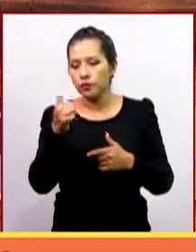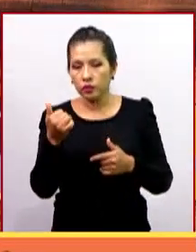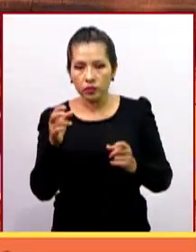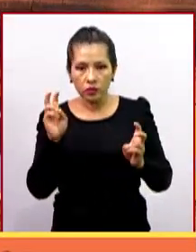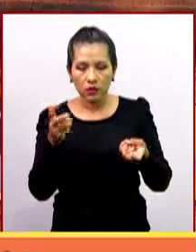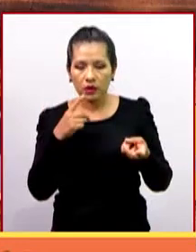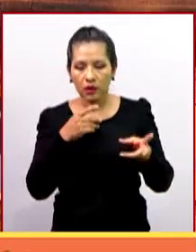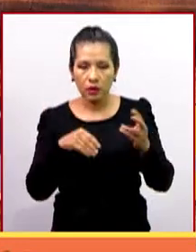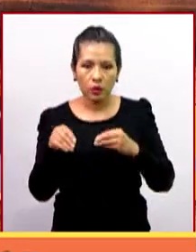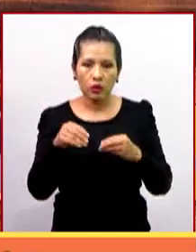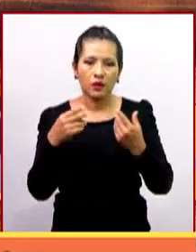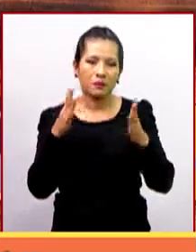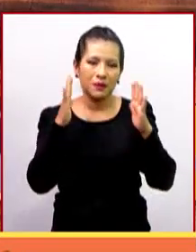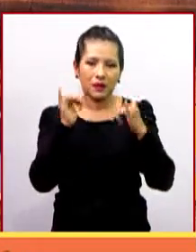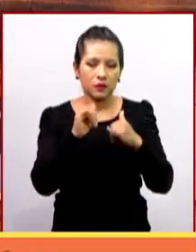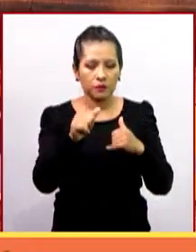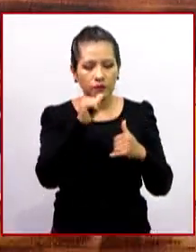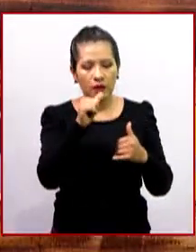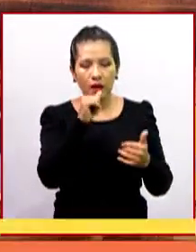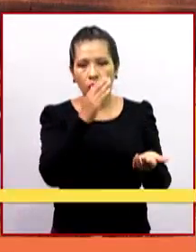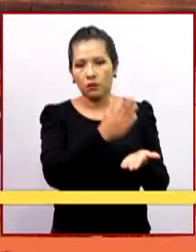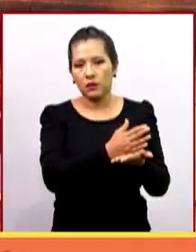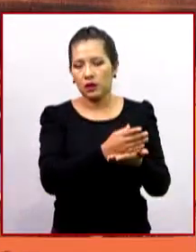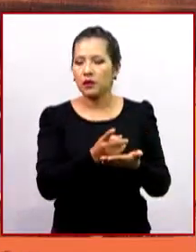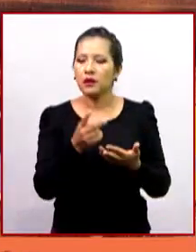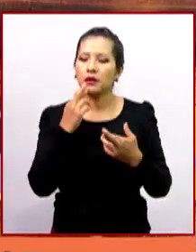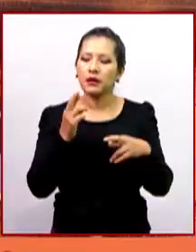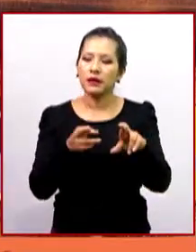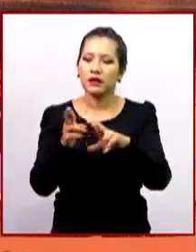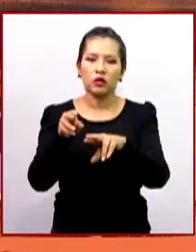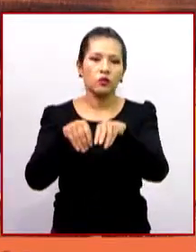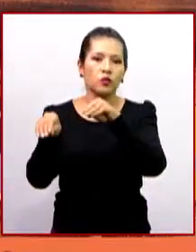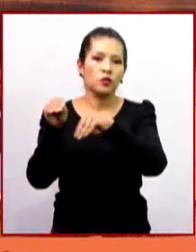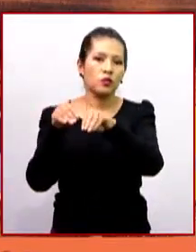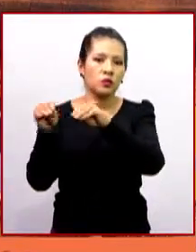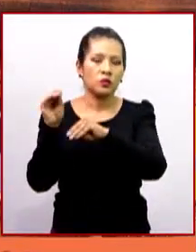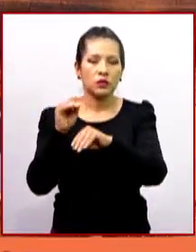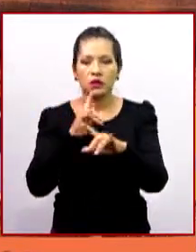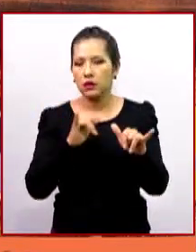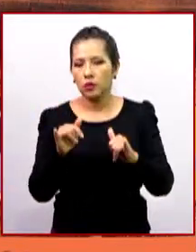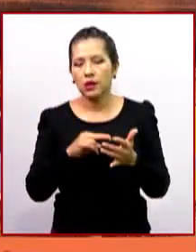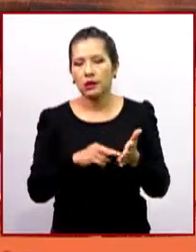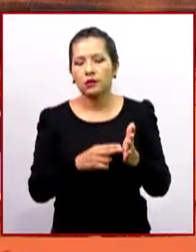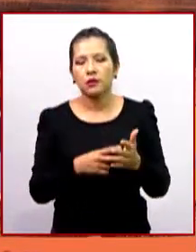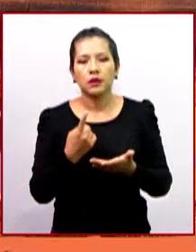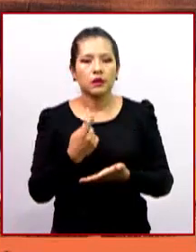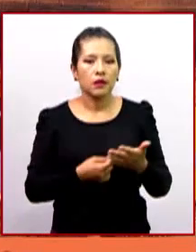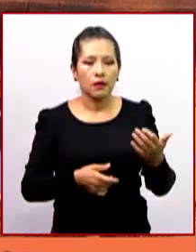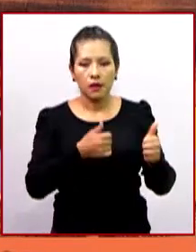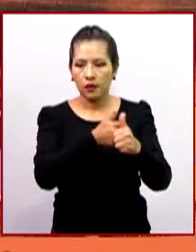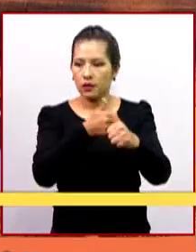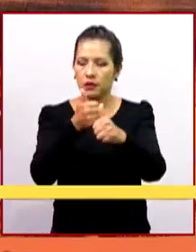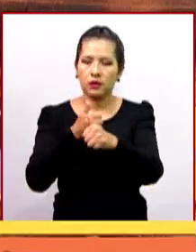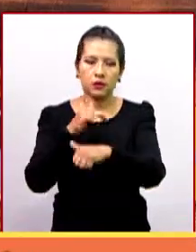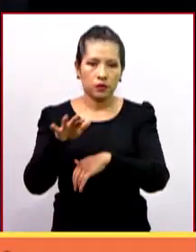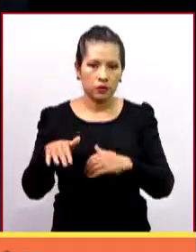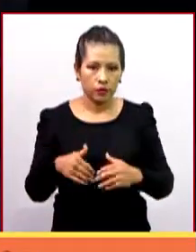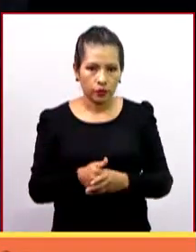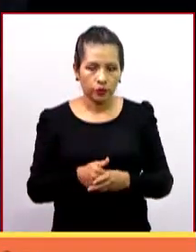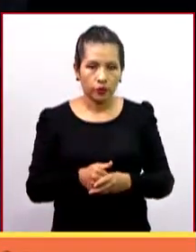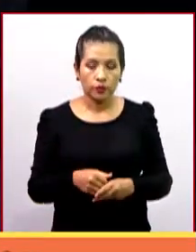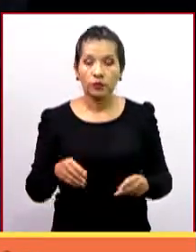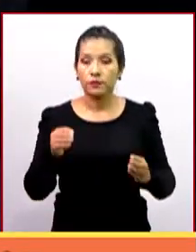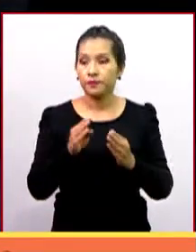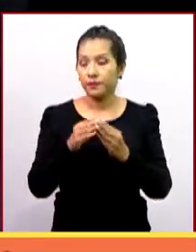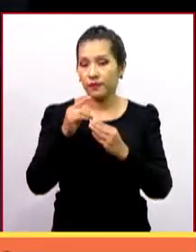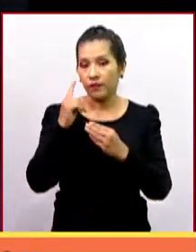muchas también concepciones o preconcepciones de lo que el agua puede significar para cada uno. ¿Quiénes están en escena? Porque veo